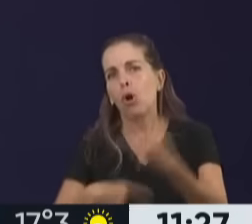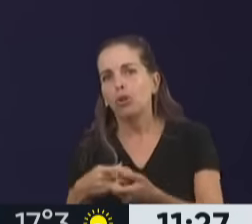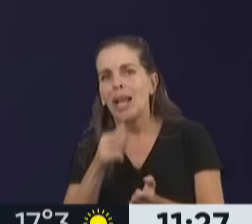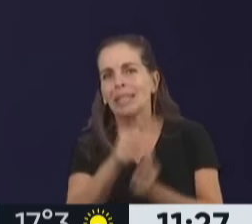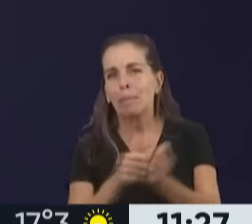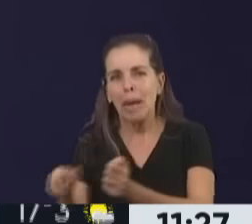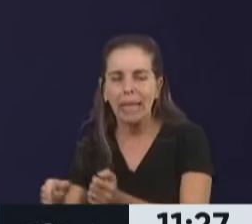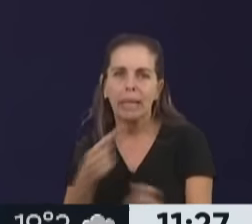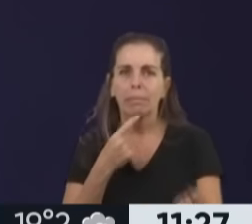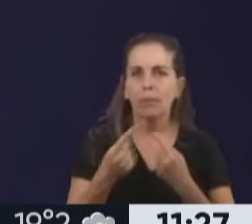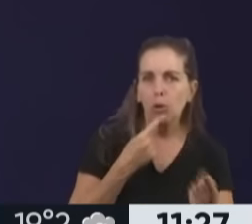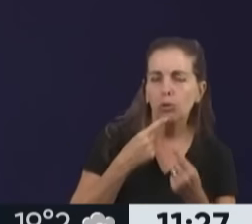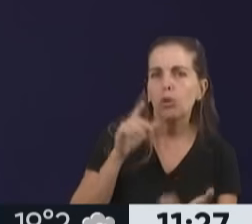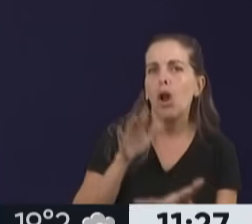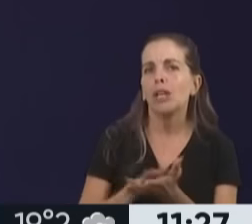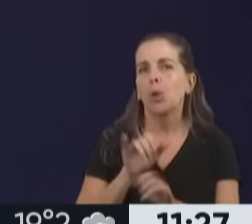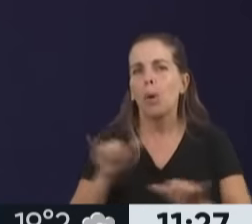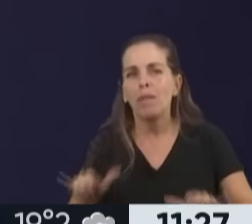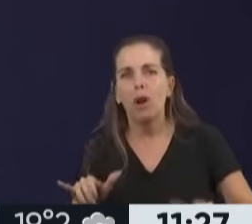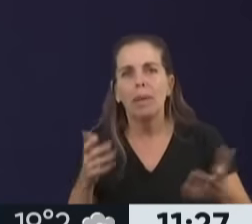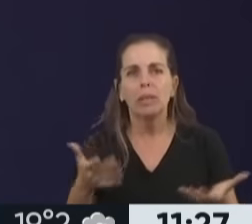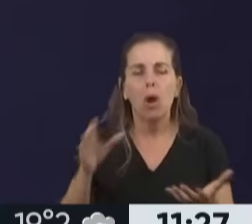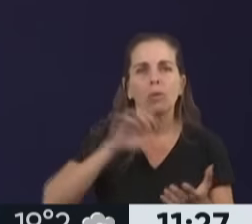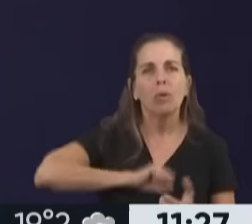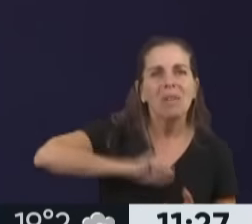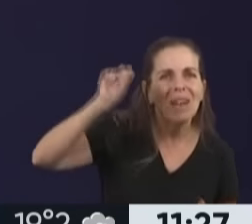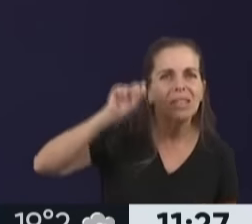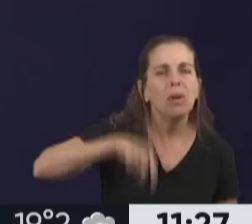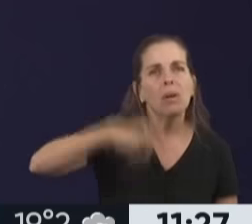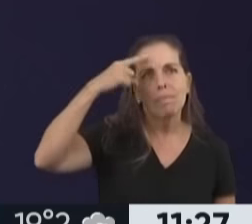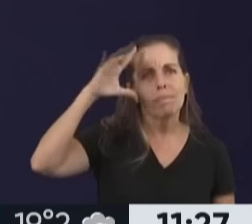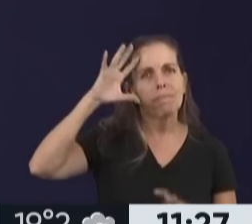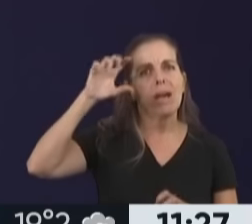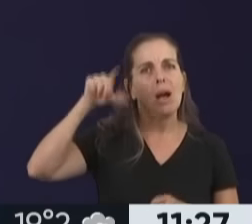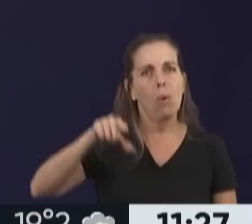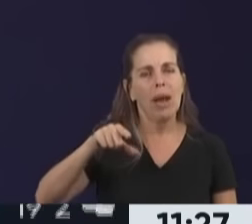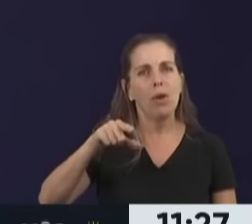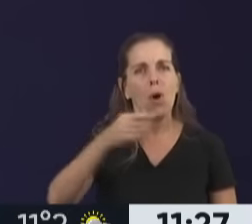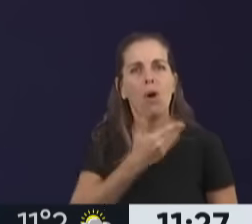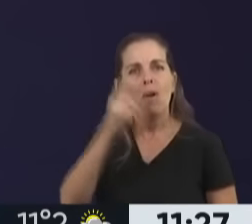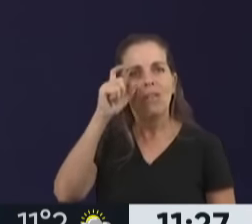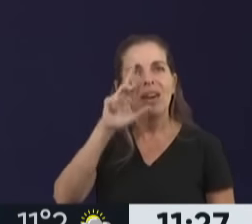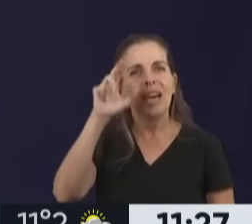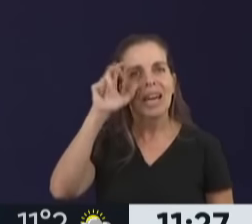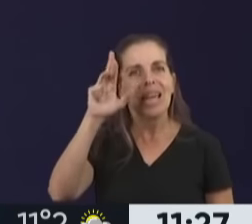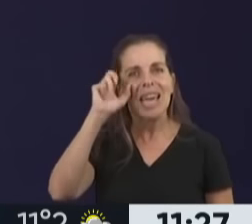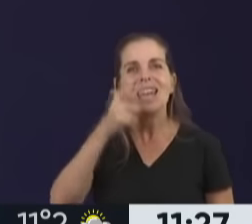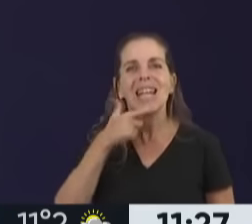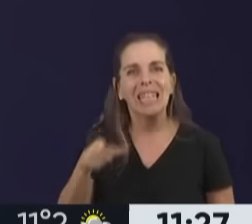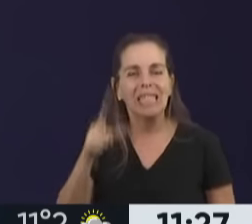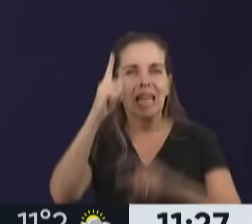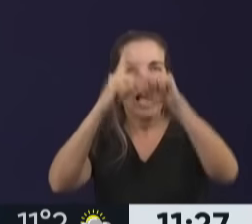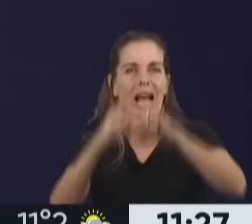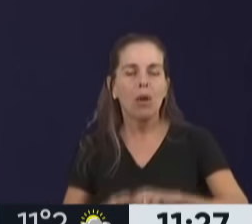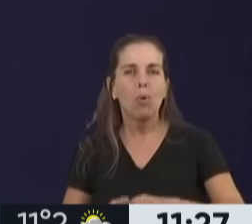otras consultoras ahora me viene a la cabeza la de la de la de ferreres por ejemplo que hace mediciones